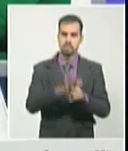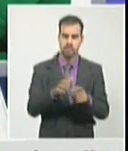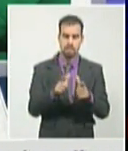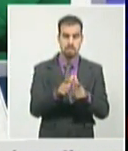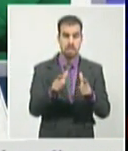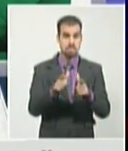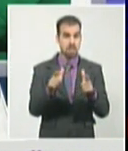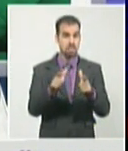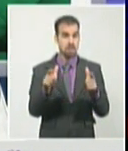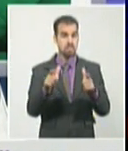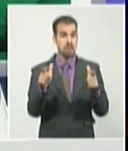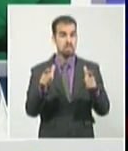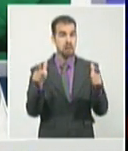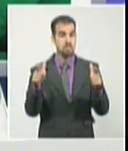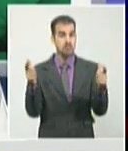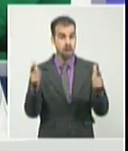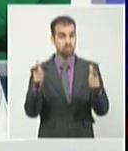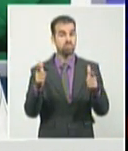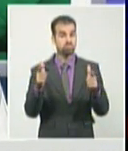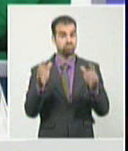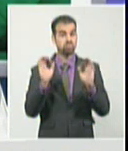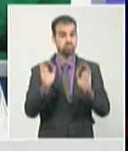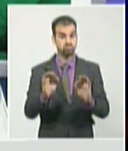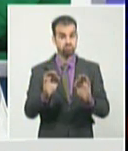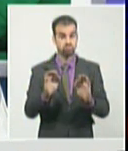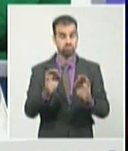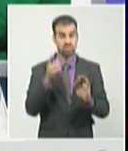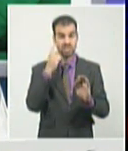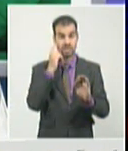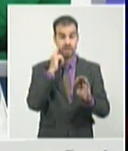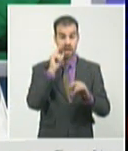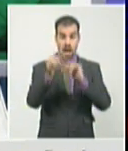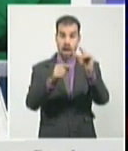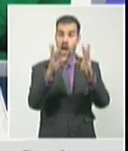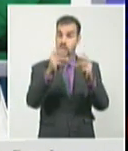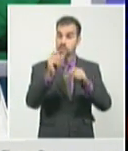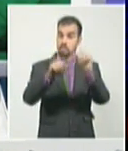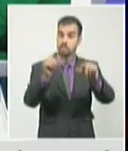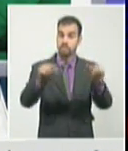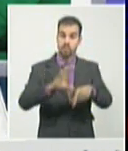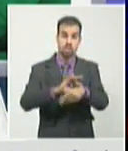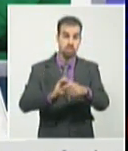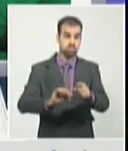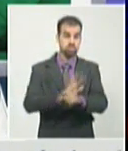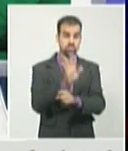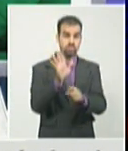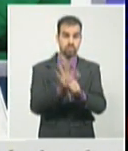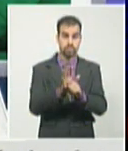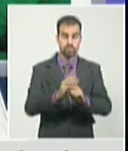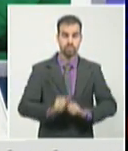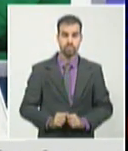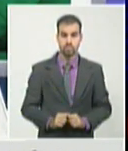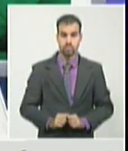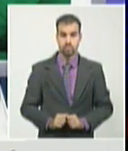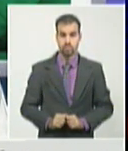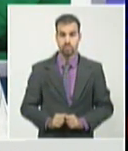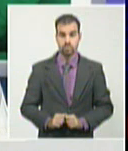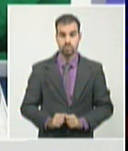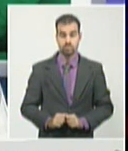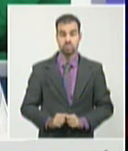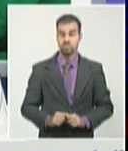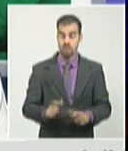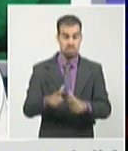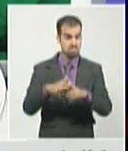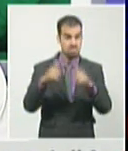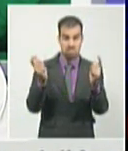al implementarse en los sectores de población o los grupos de población